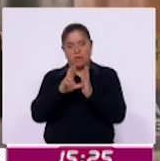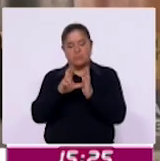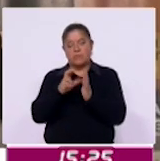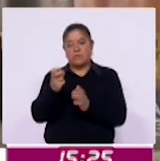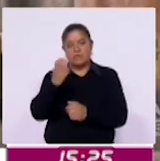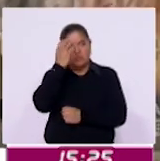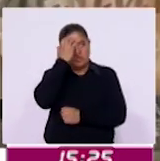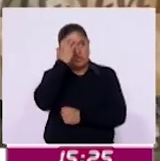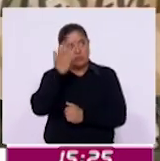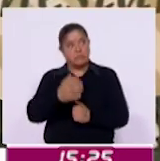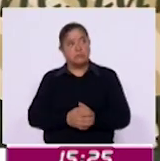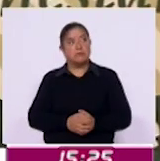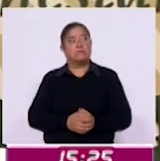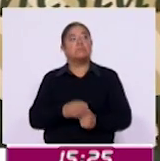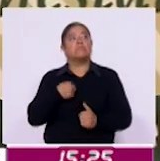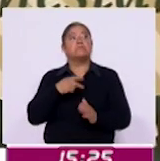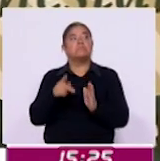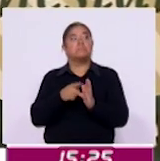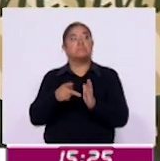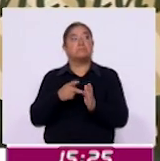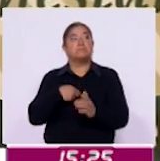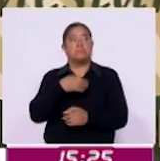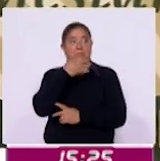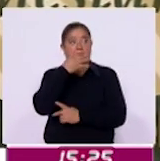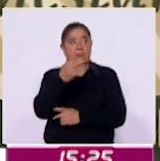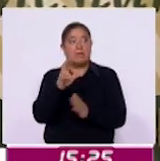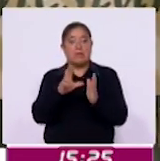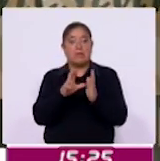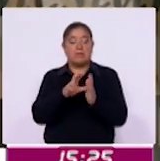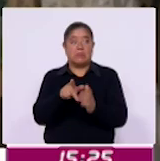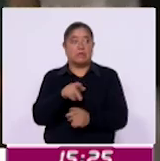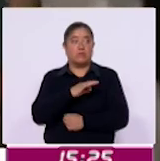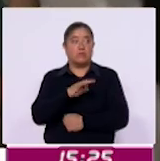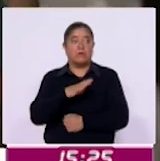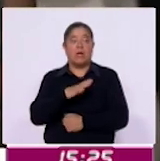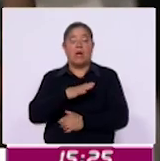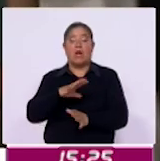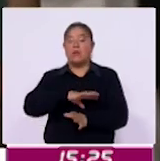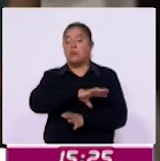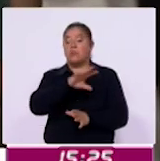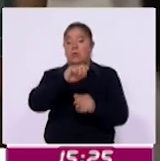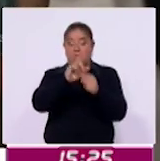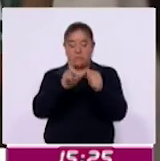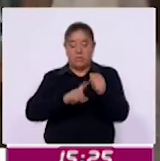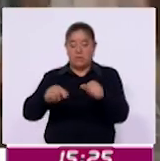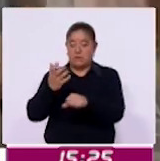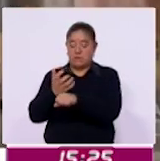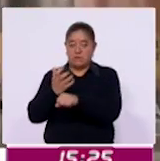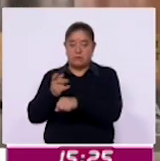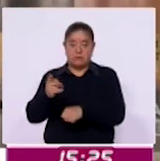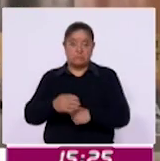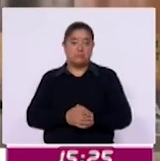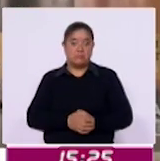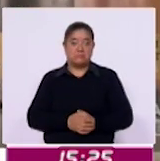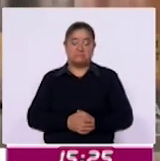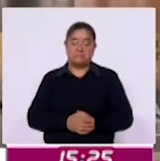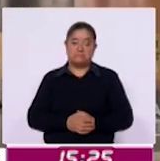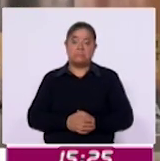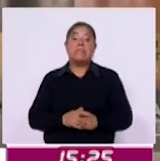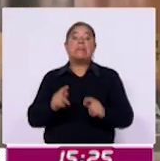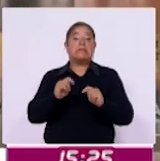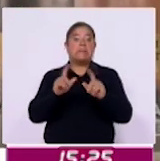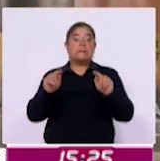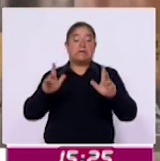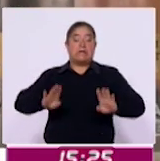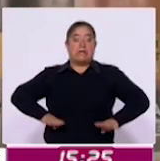conozcan. Volvemos a repetir, la tarjeta tiene competitividad ya que tiene una cobertura en México y en Estados Unidos. Tlaxcala